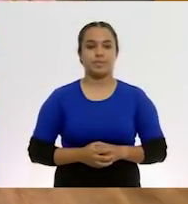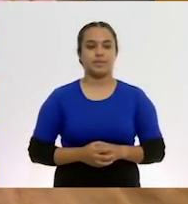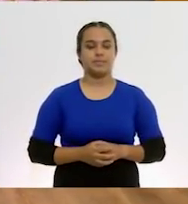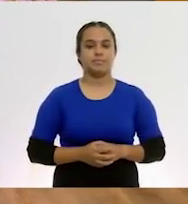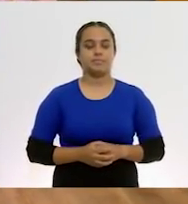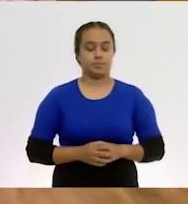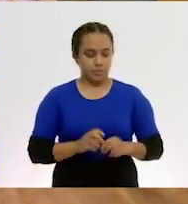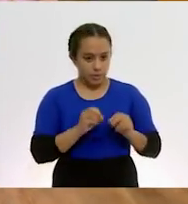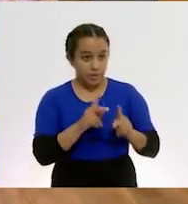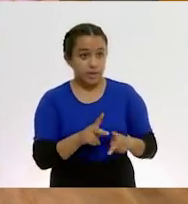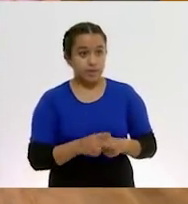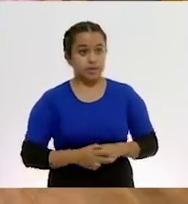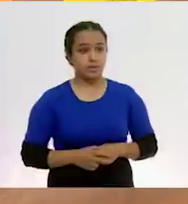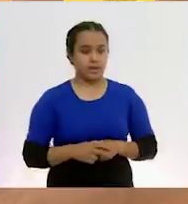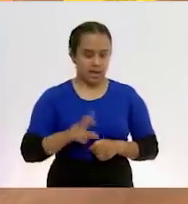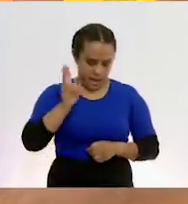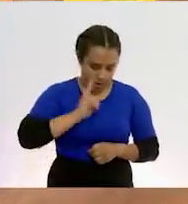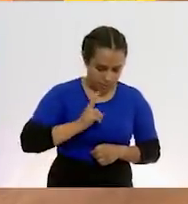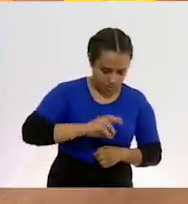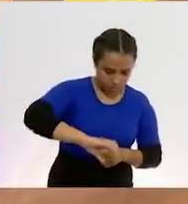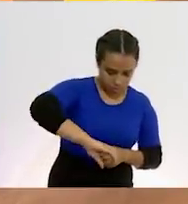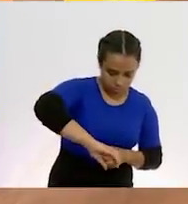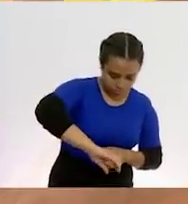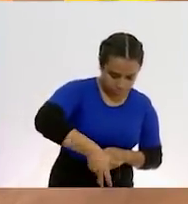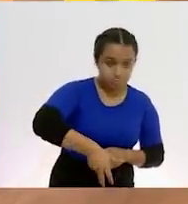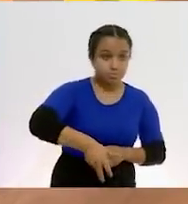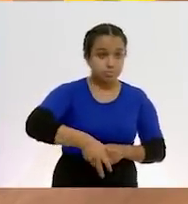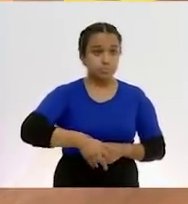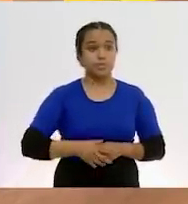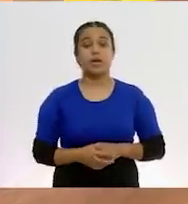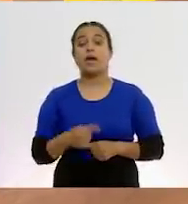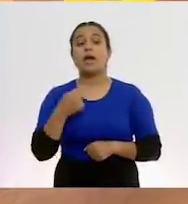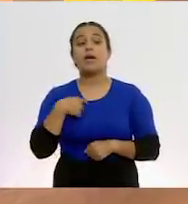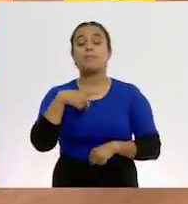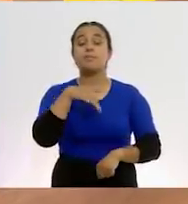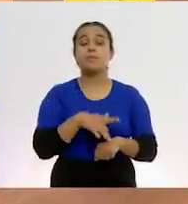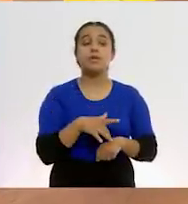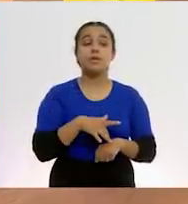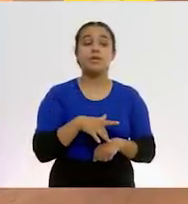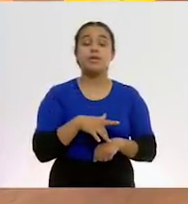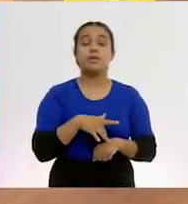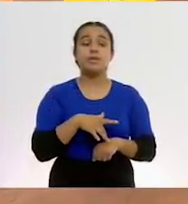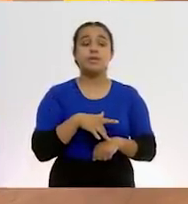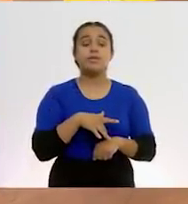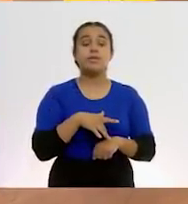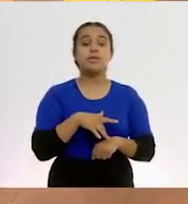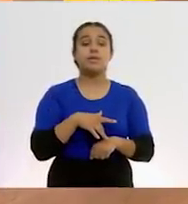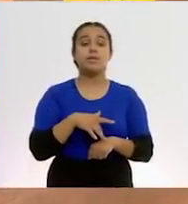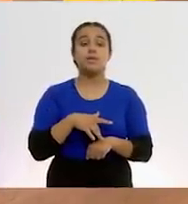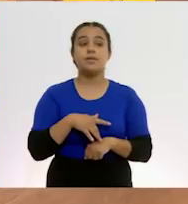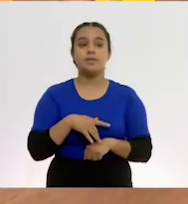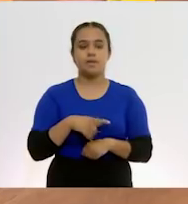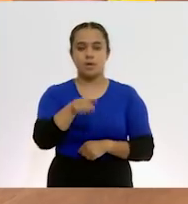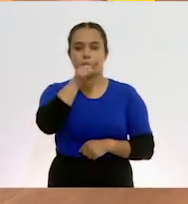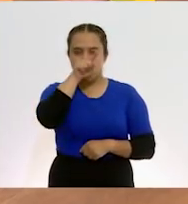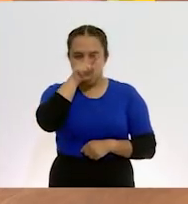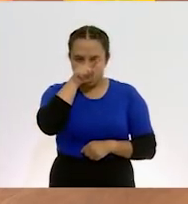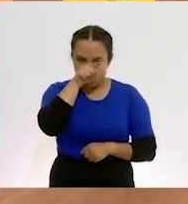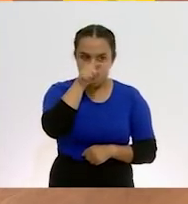Ok. Una más. A ver, voy a jugar y me va a tocar un